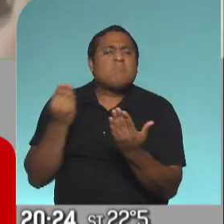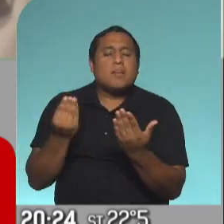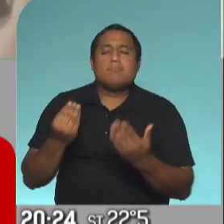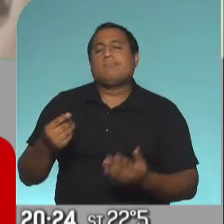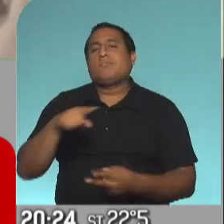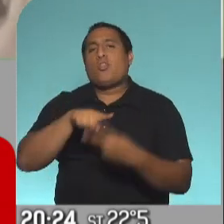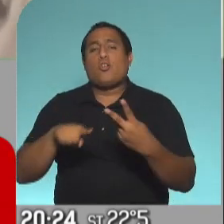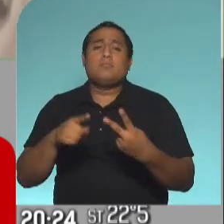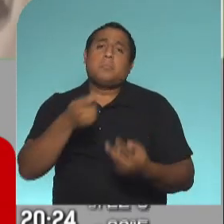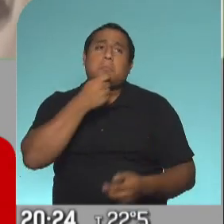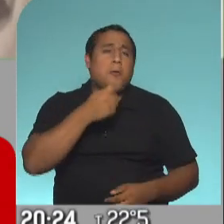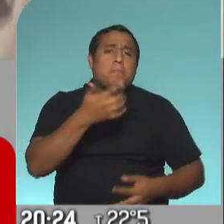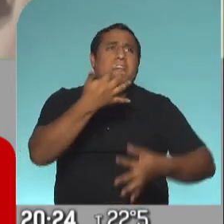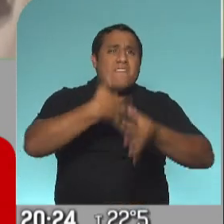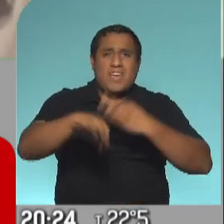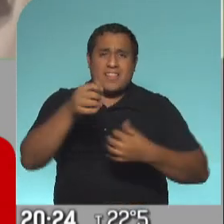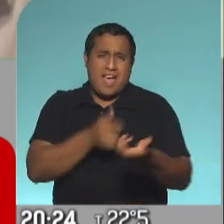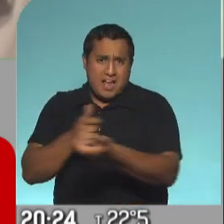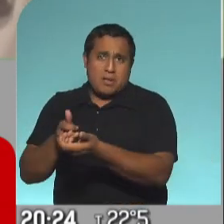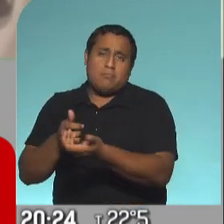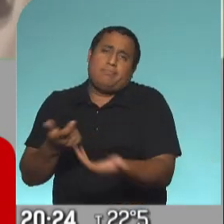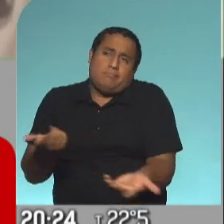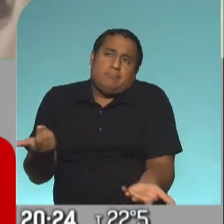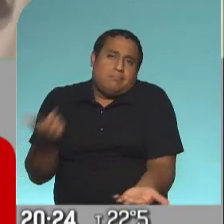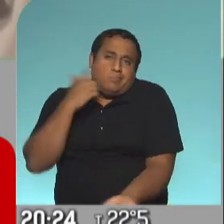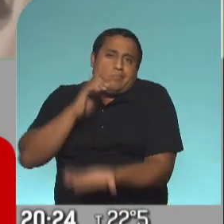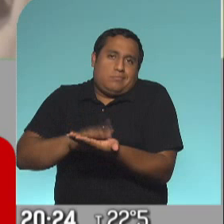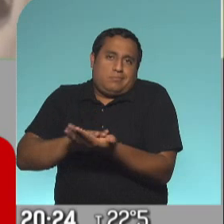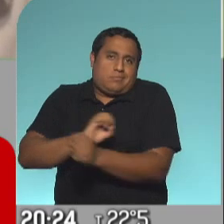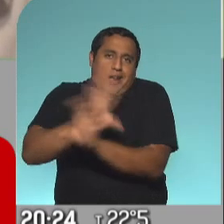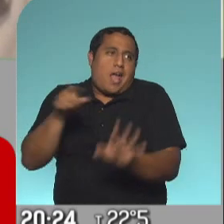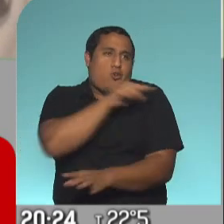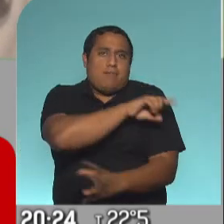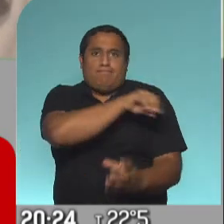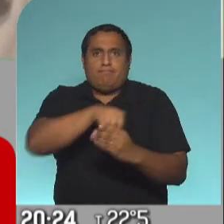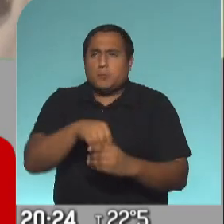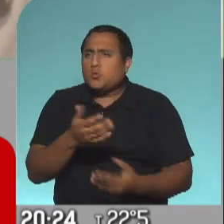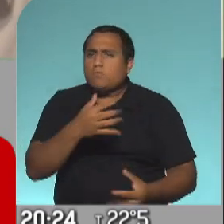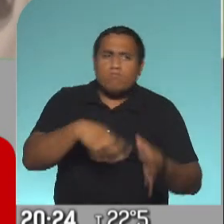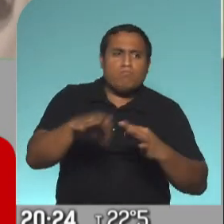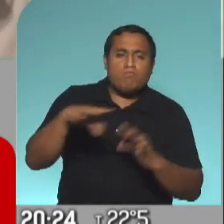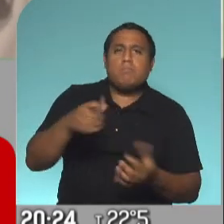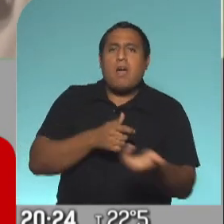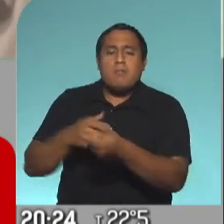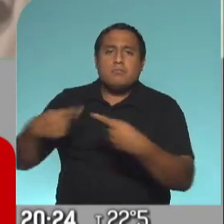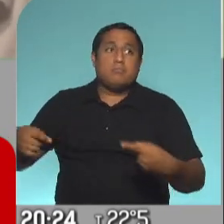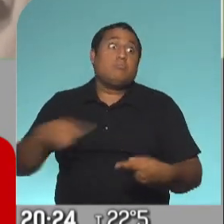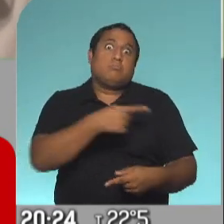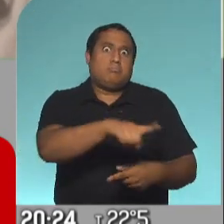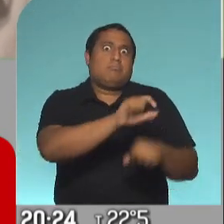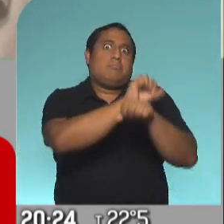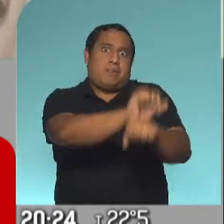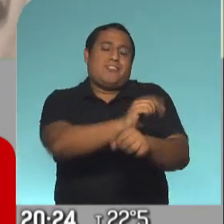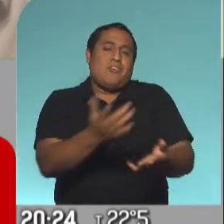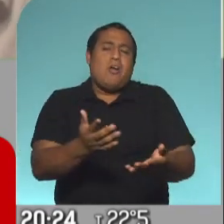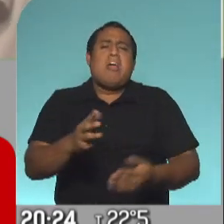causa de la venta de armas quedó absolutamente claro que él había sido partícipe, de hecho esa causa él lo tuvo preso y